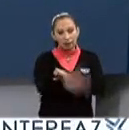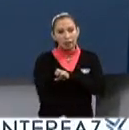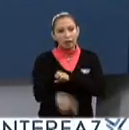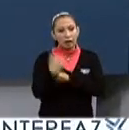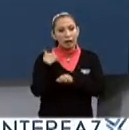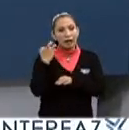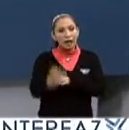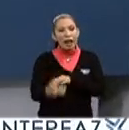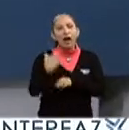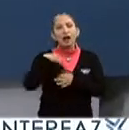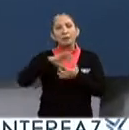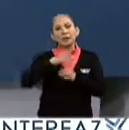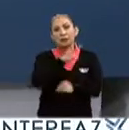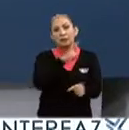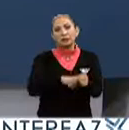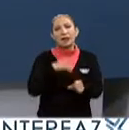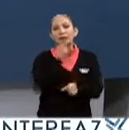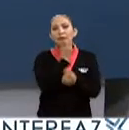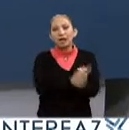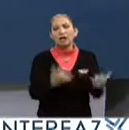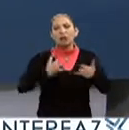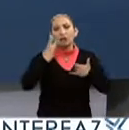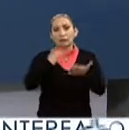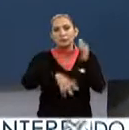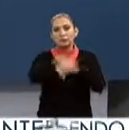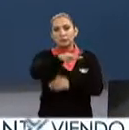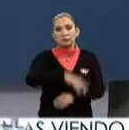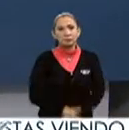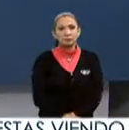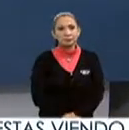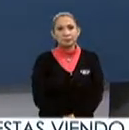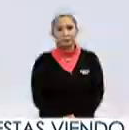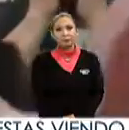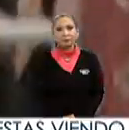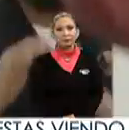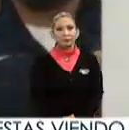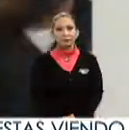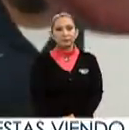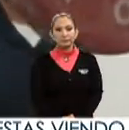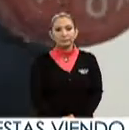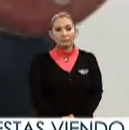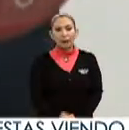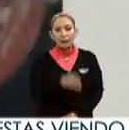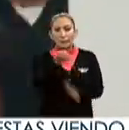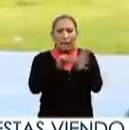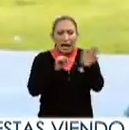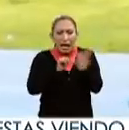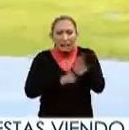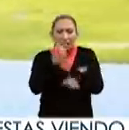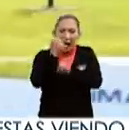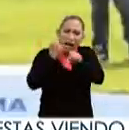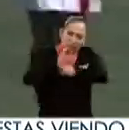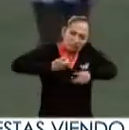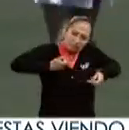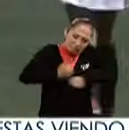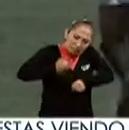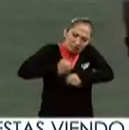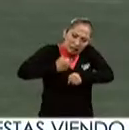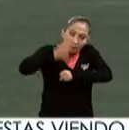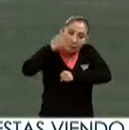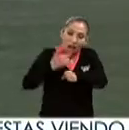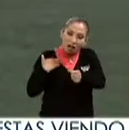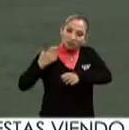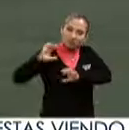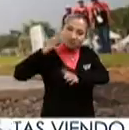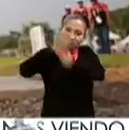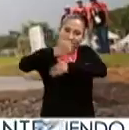México en esto que es la Olimpiada Nacional Infantil y Juvenil 2018. meses, incluso años de preparación para llegar a la